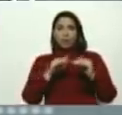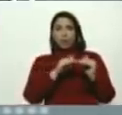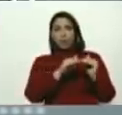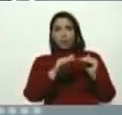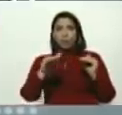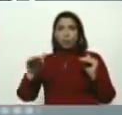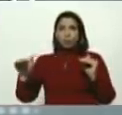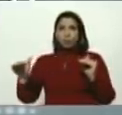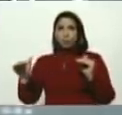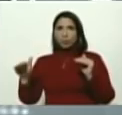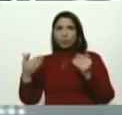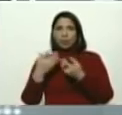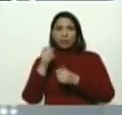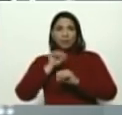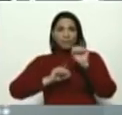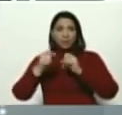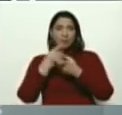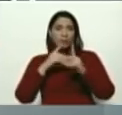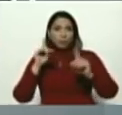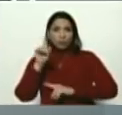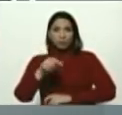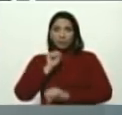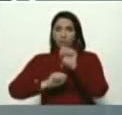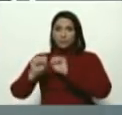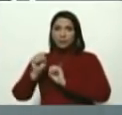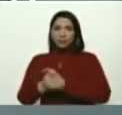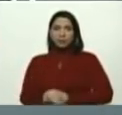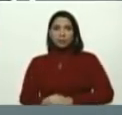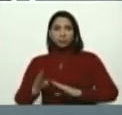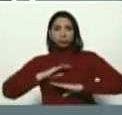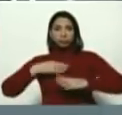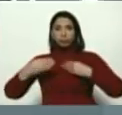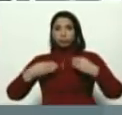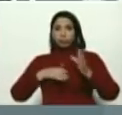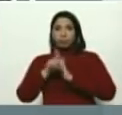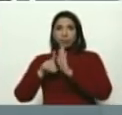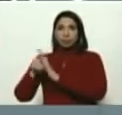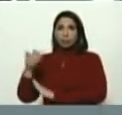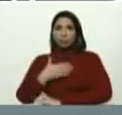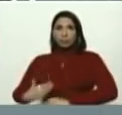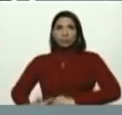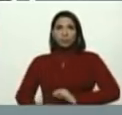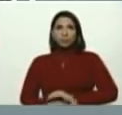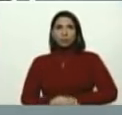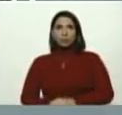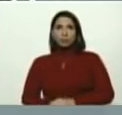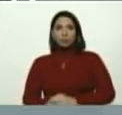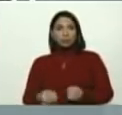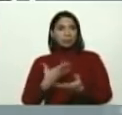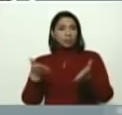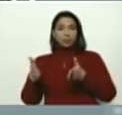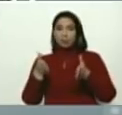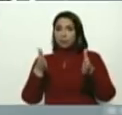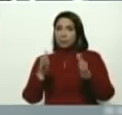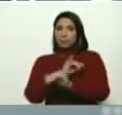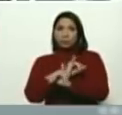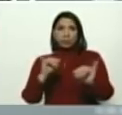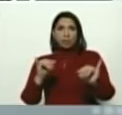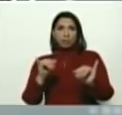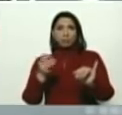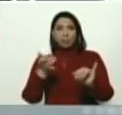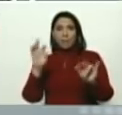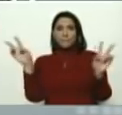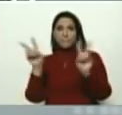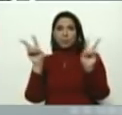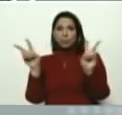para la defensa de la democracia y para la defensa de su modelo de desarrollo, presidente. Ese es el camino y ahí está la